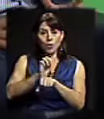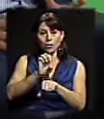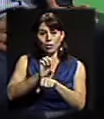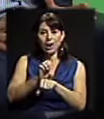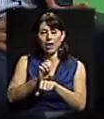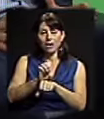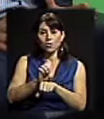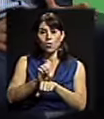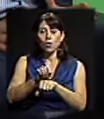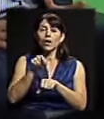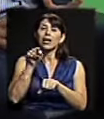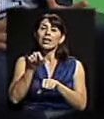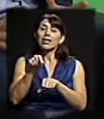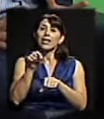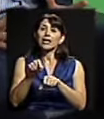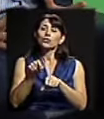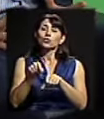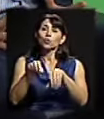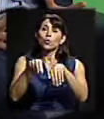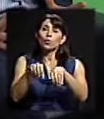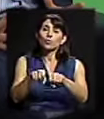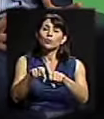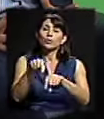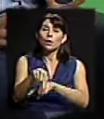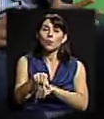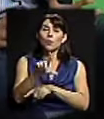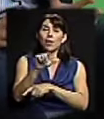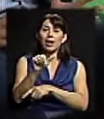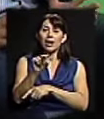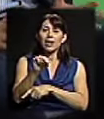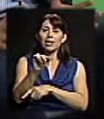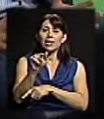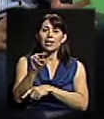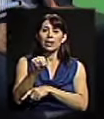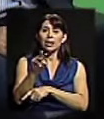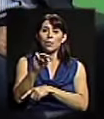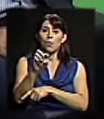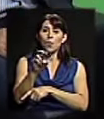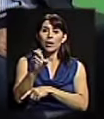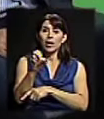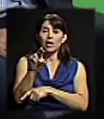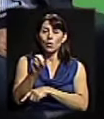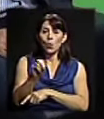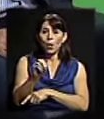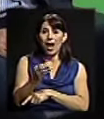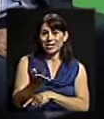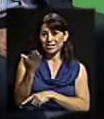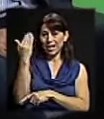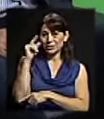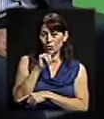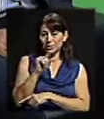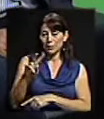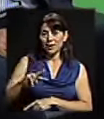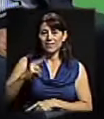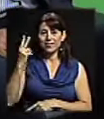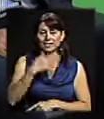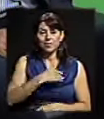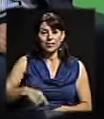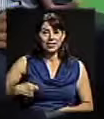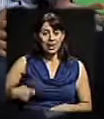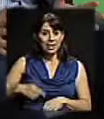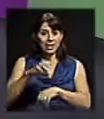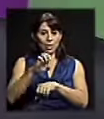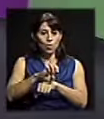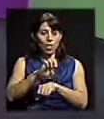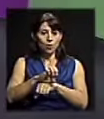estuvo ocupada por Don lenín Moreno hasta hace una semana vicepresidente de la República del Ecuador